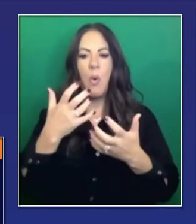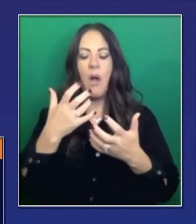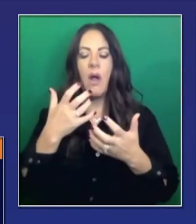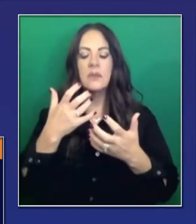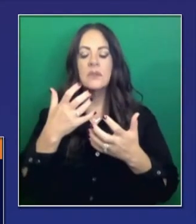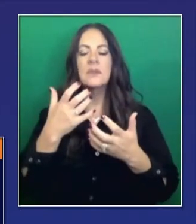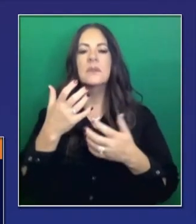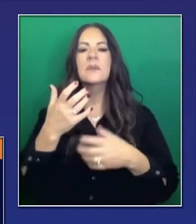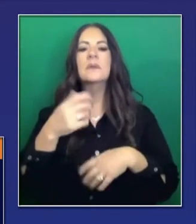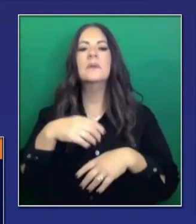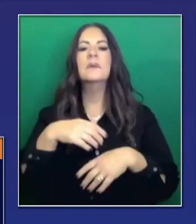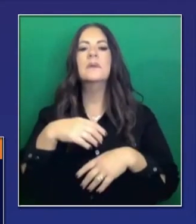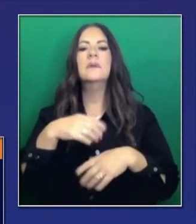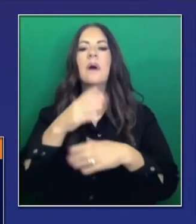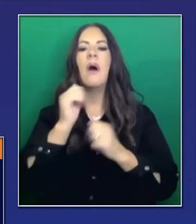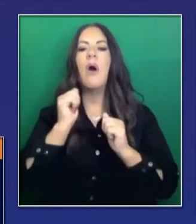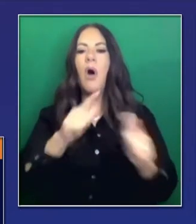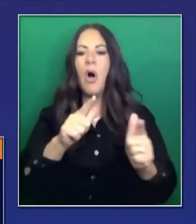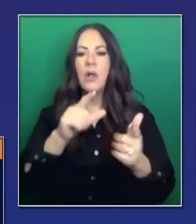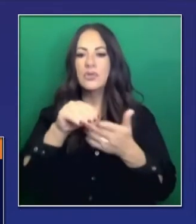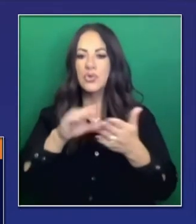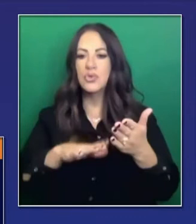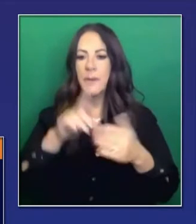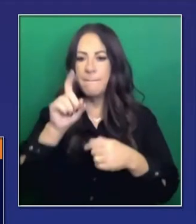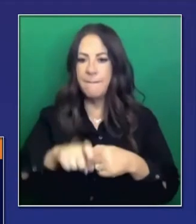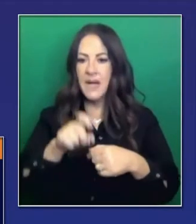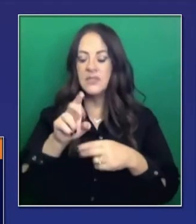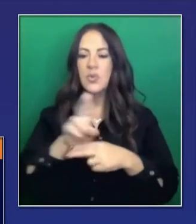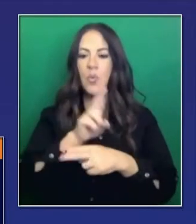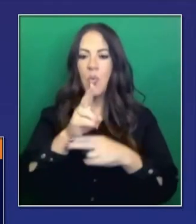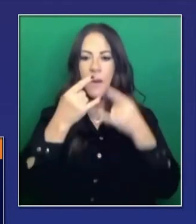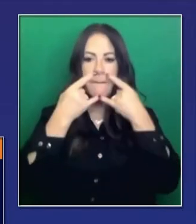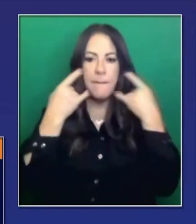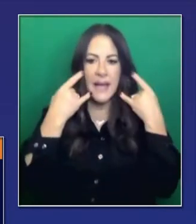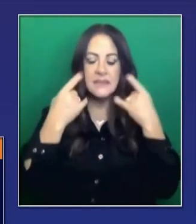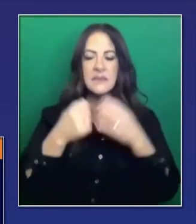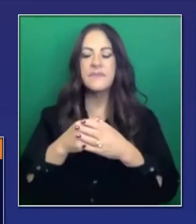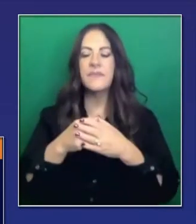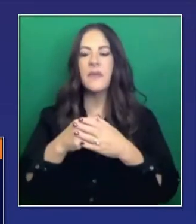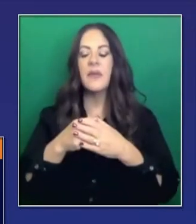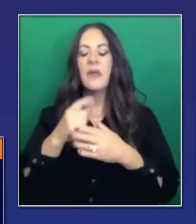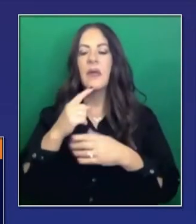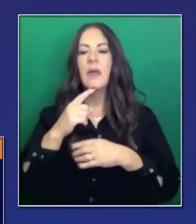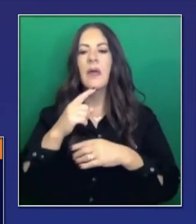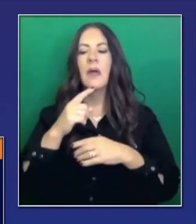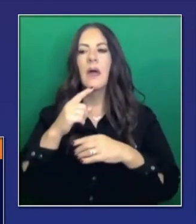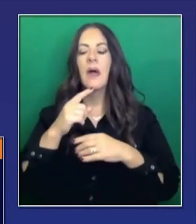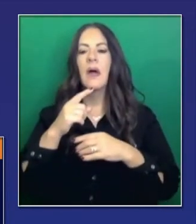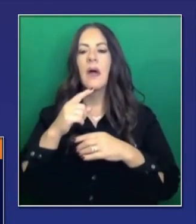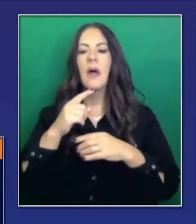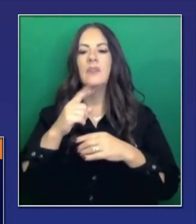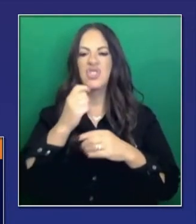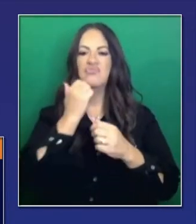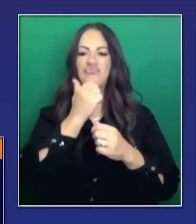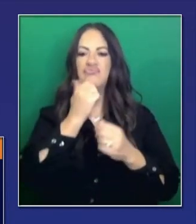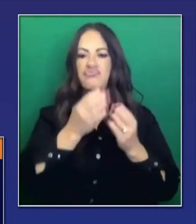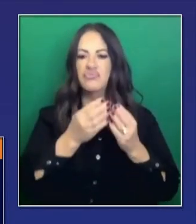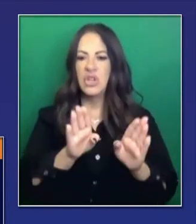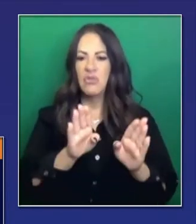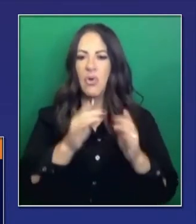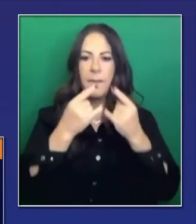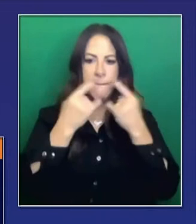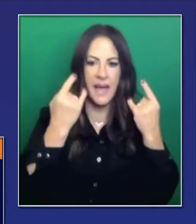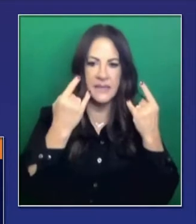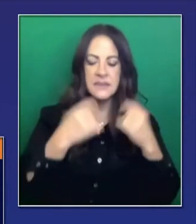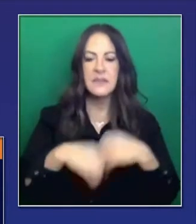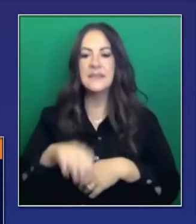usar mascarillas quirúrgicas. Queremos que todos los estudiantes usen mascarillas, no las quirúrgicas, pero esa es la